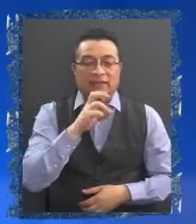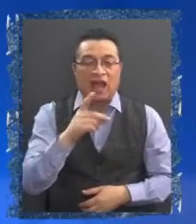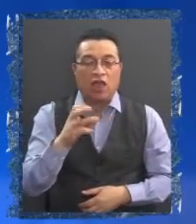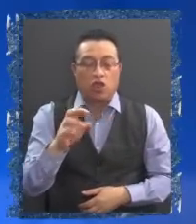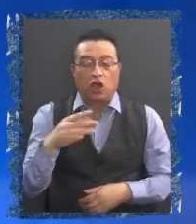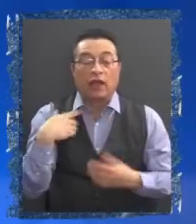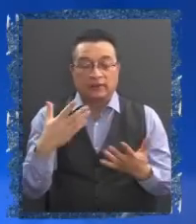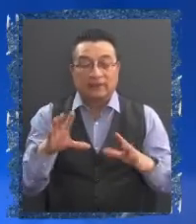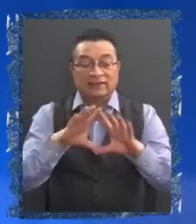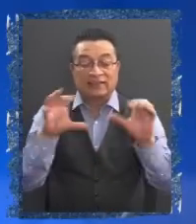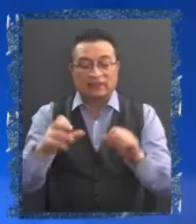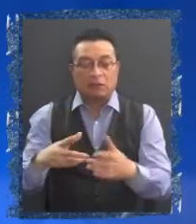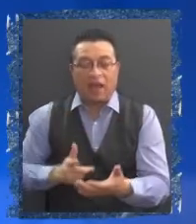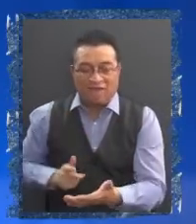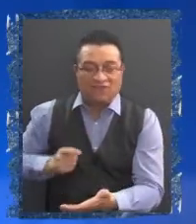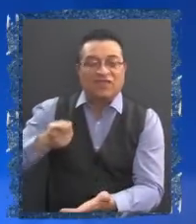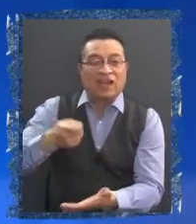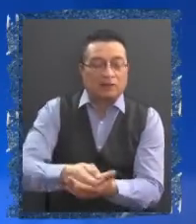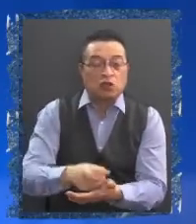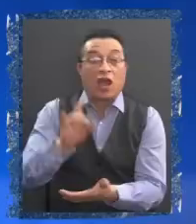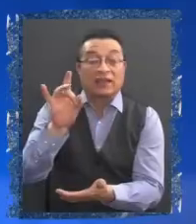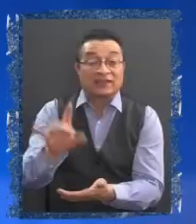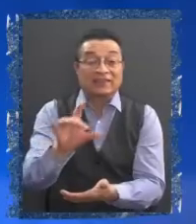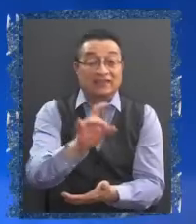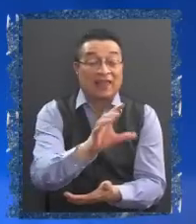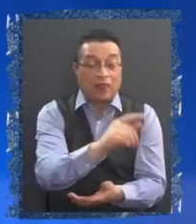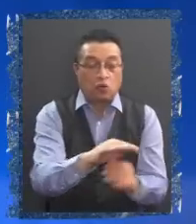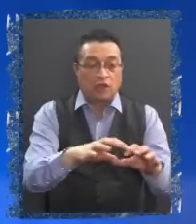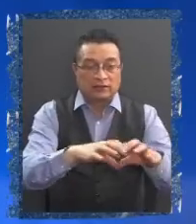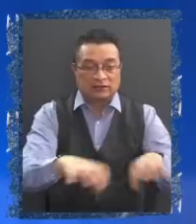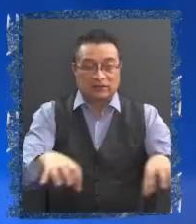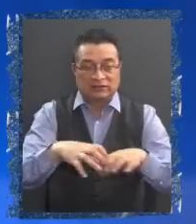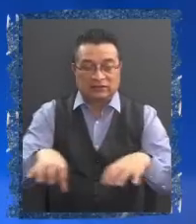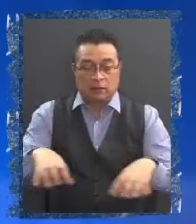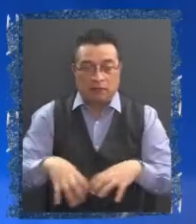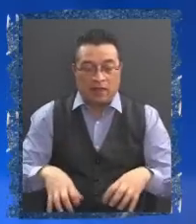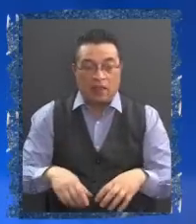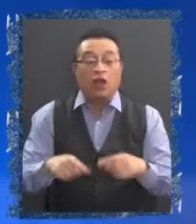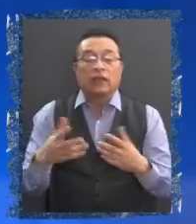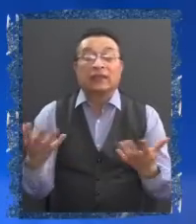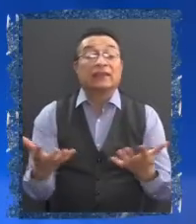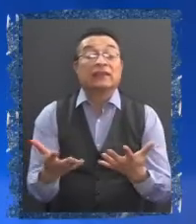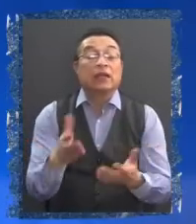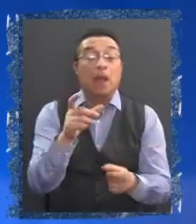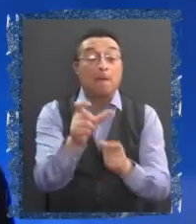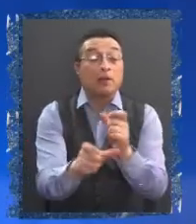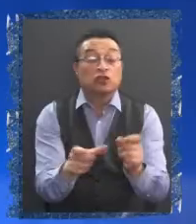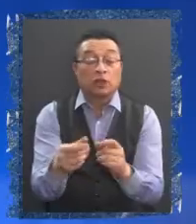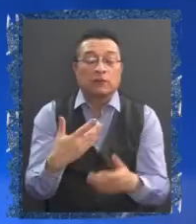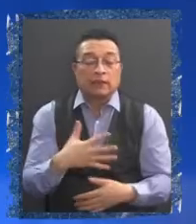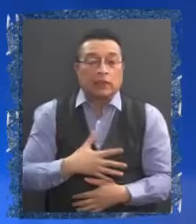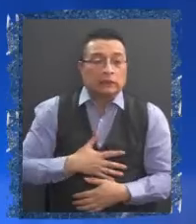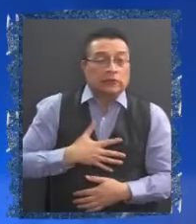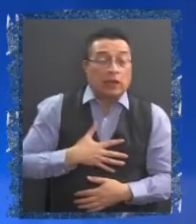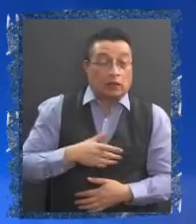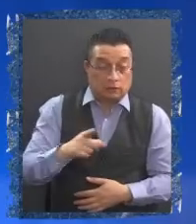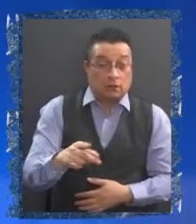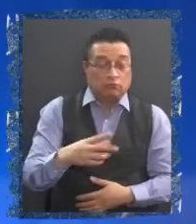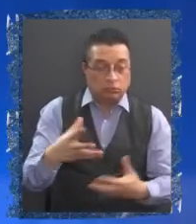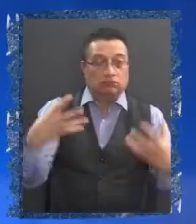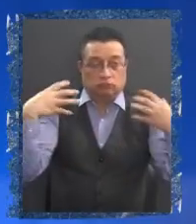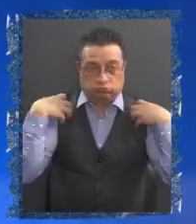de financiamiento, que también se toca a cada uno de manera separada. ¿Qué es lo que las personas van a percibir? Es que va a ser deber del